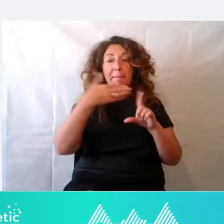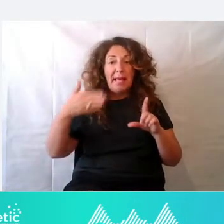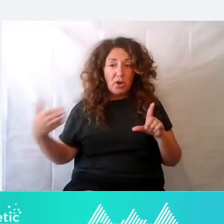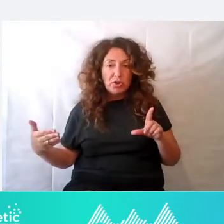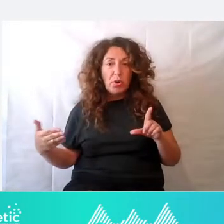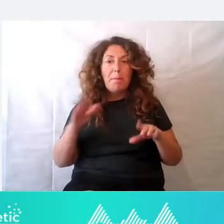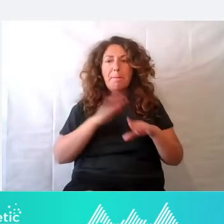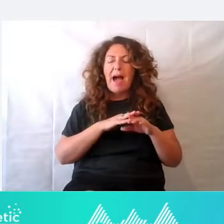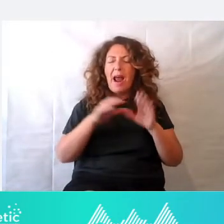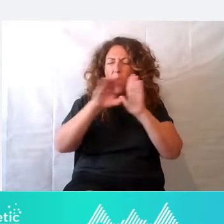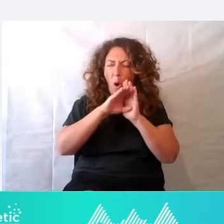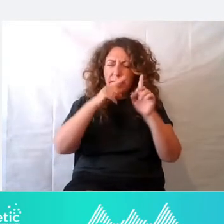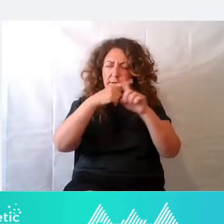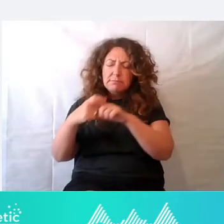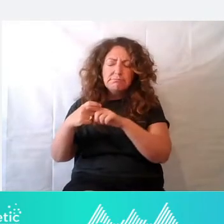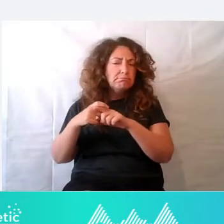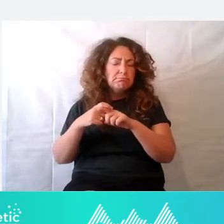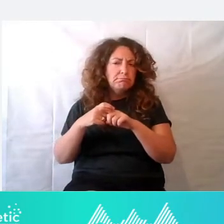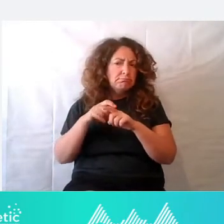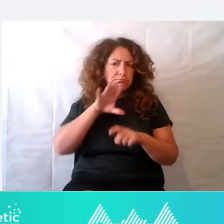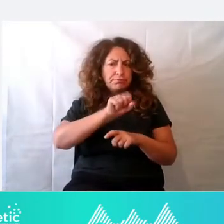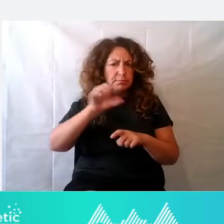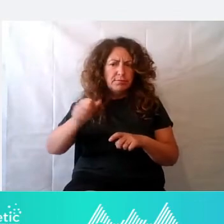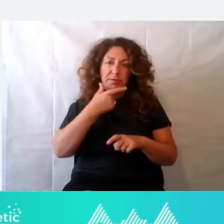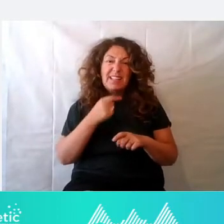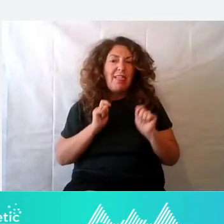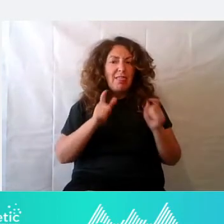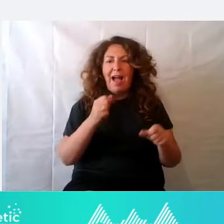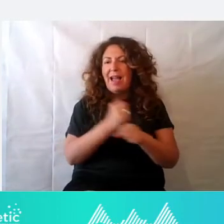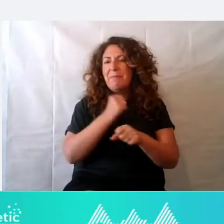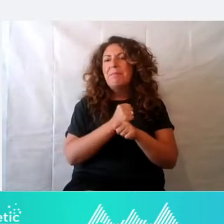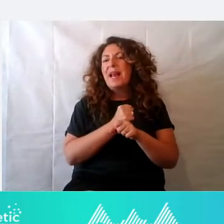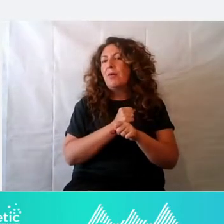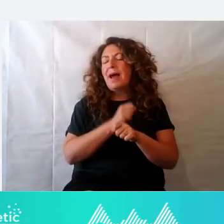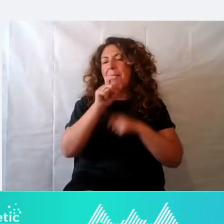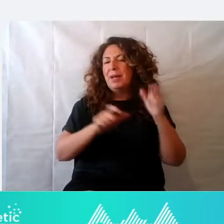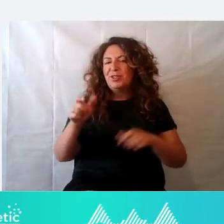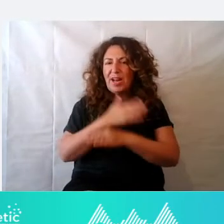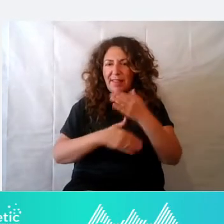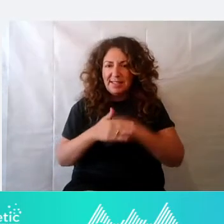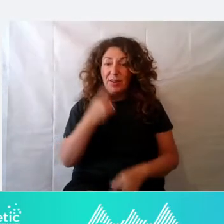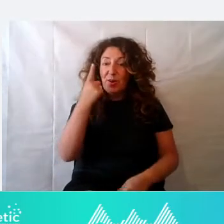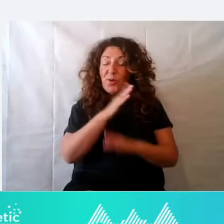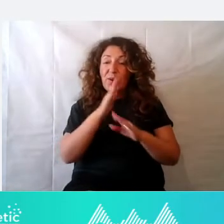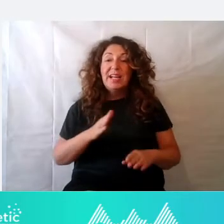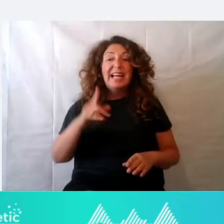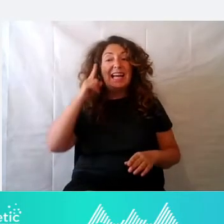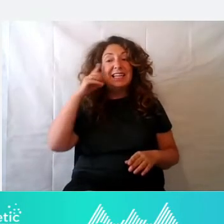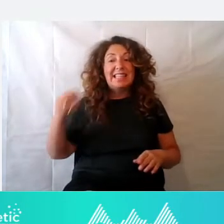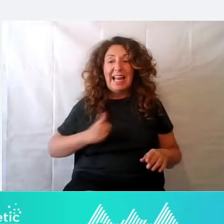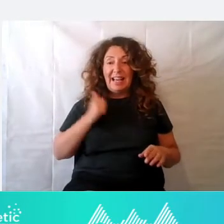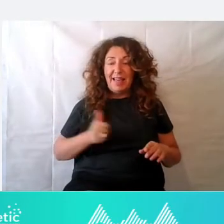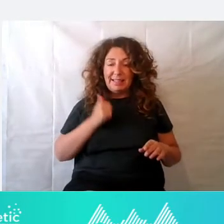con código por lo tanto oportunidad clarísima de empleo para persona con discapacidad y un último apunte inteligencia artificial luego lo